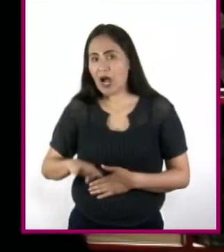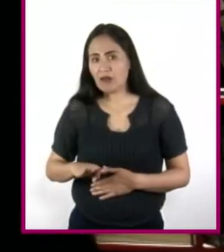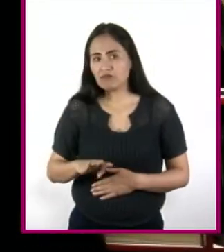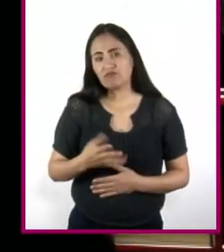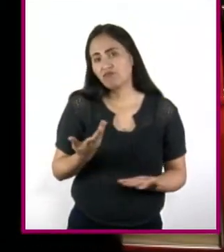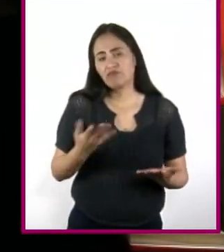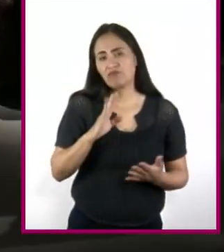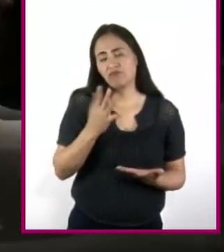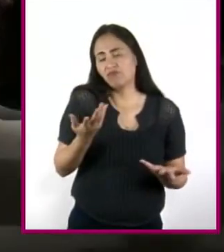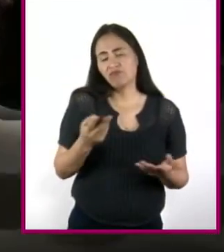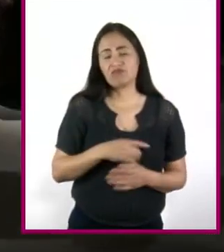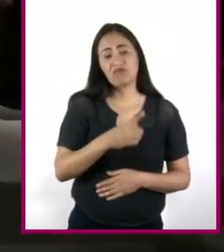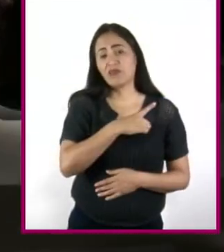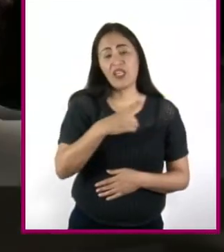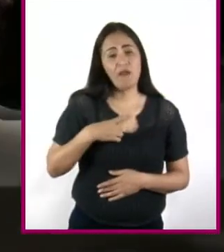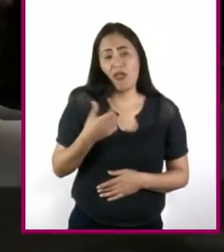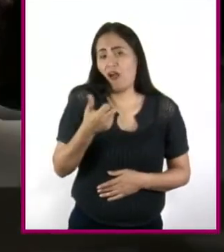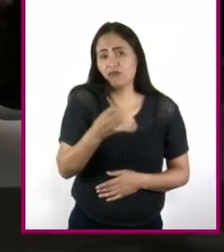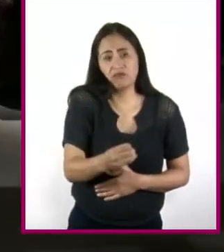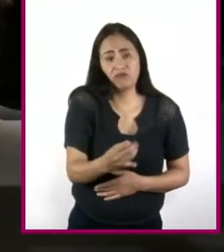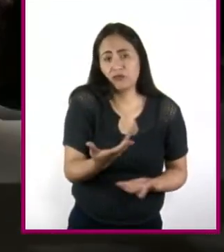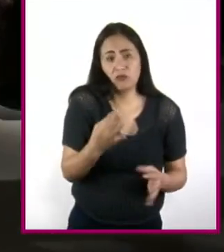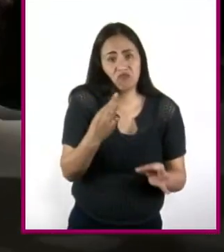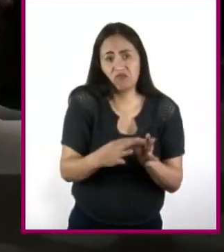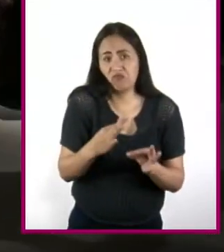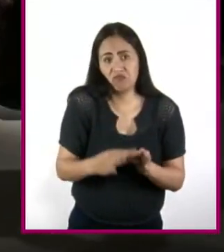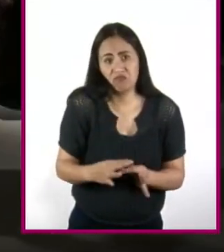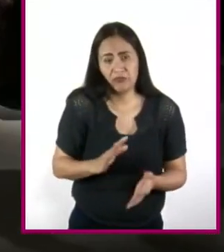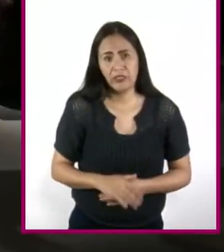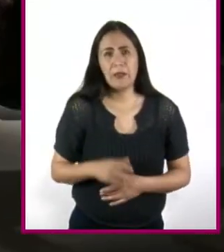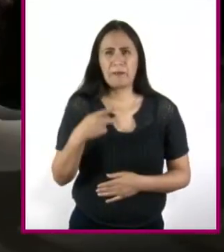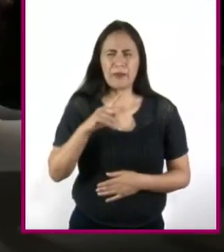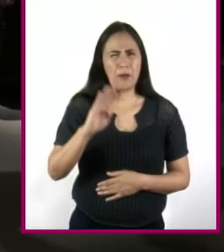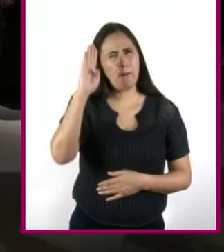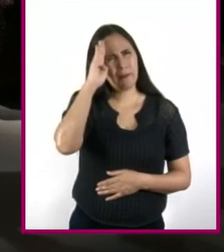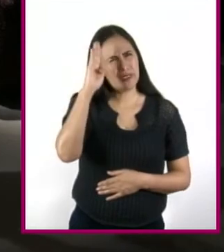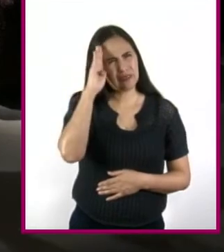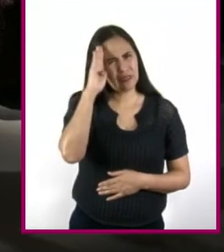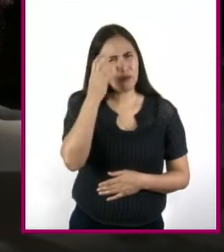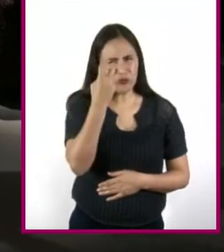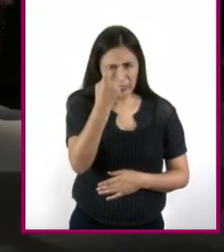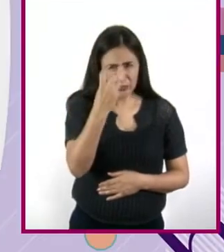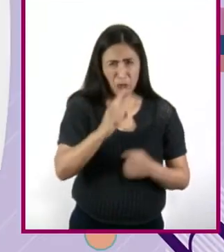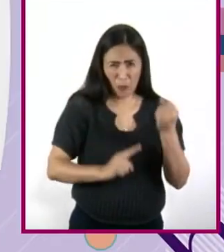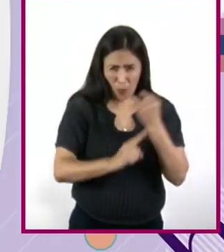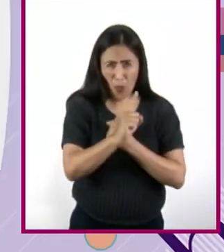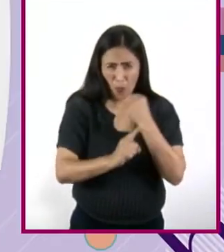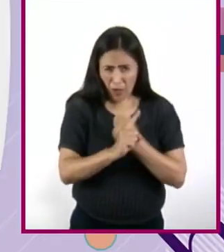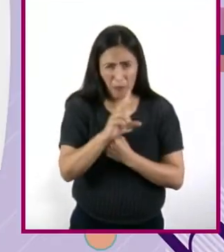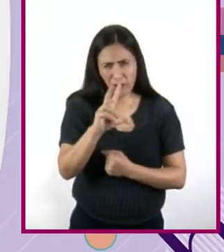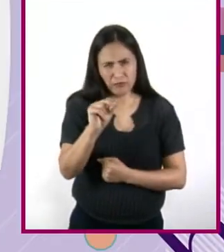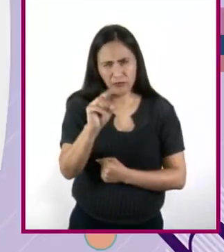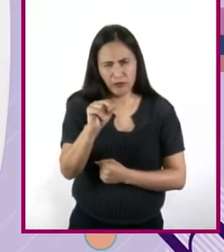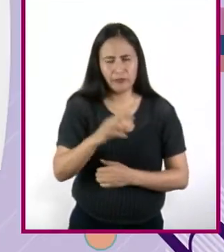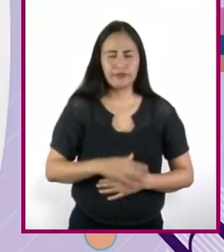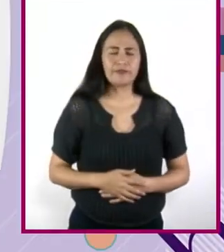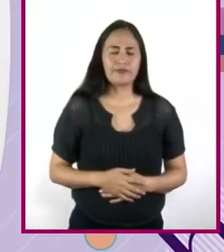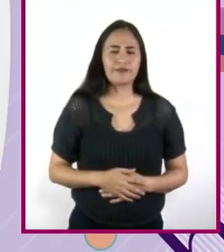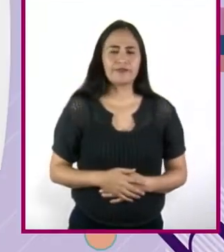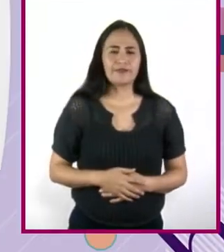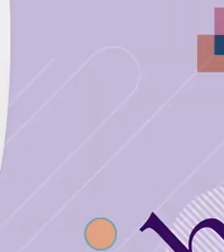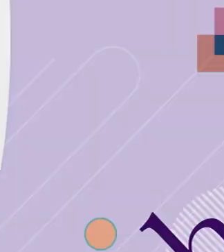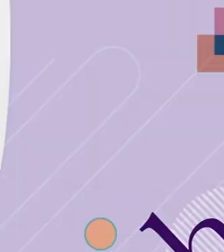a alguien. Pero si reflexionamos, veremos que ello no es realmente un problema. Podemos decir que